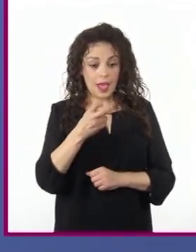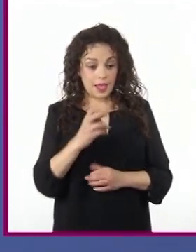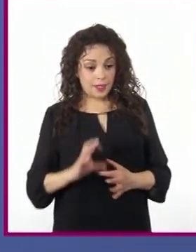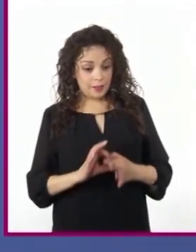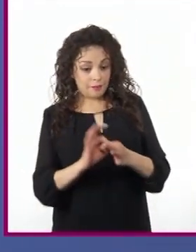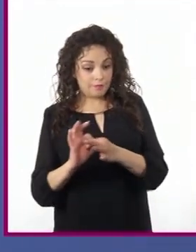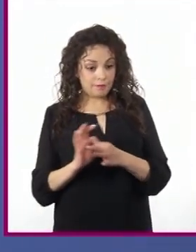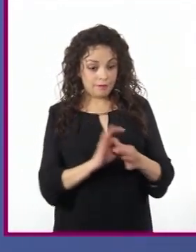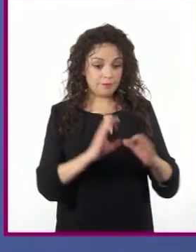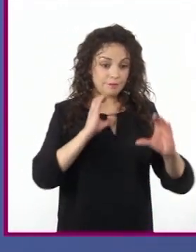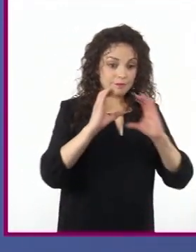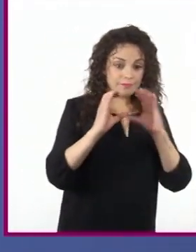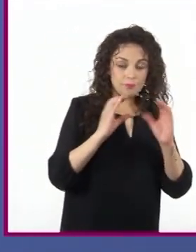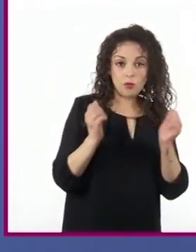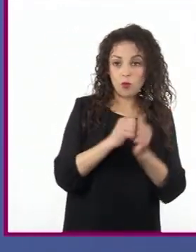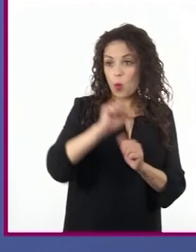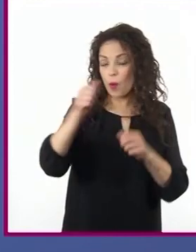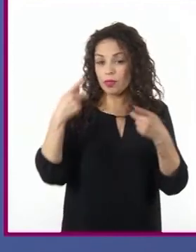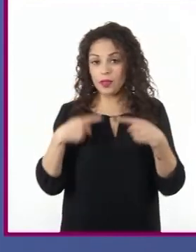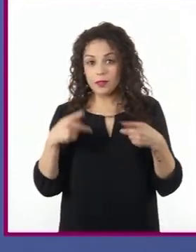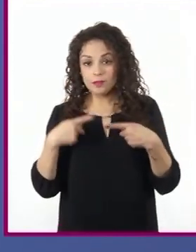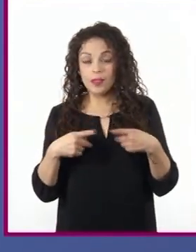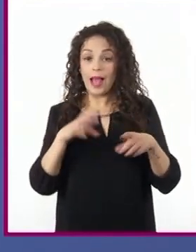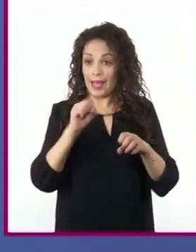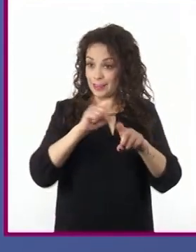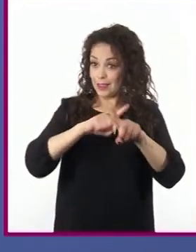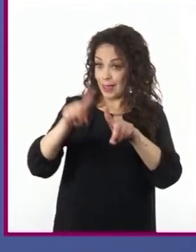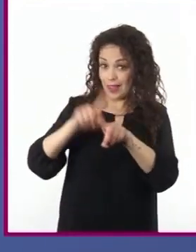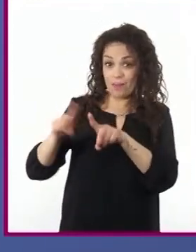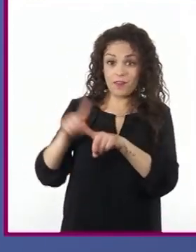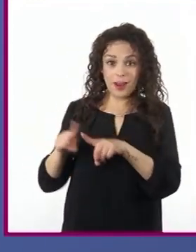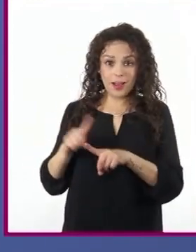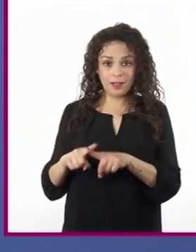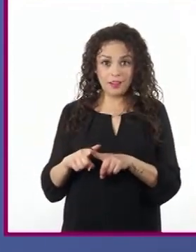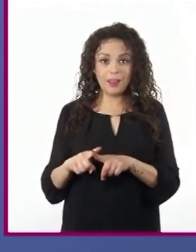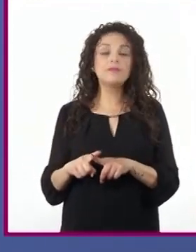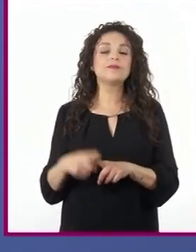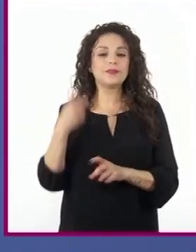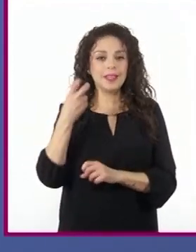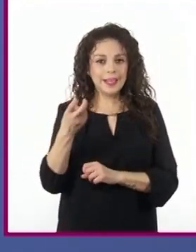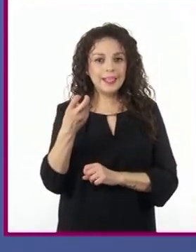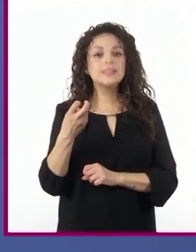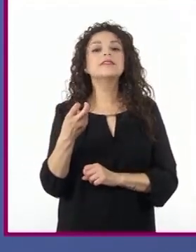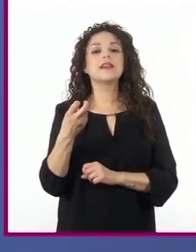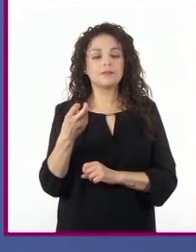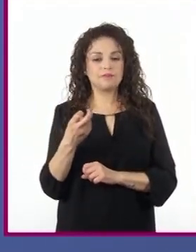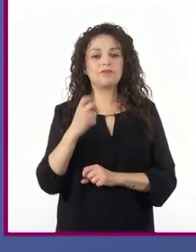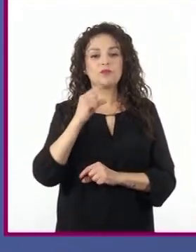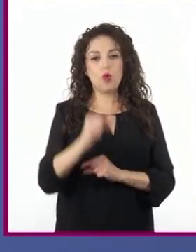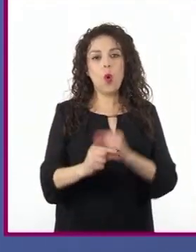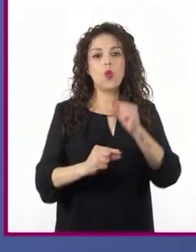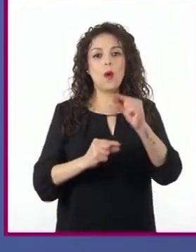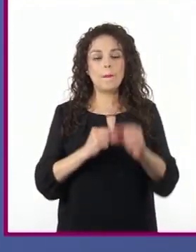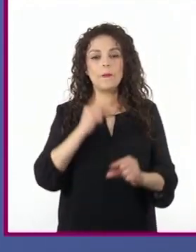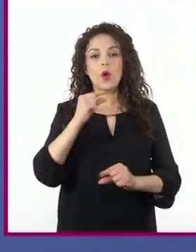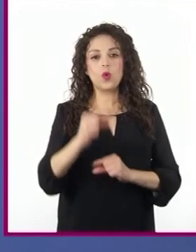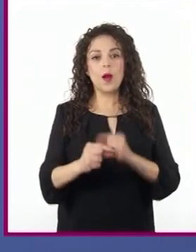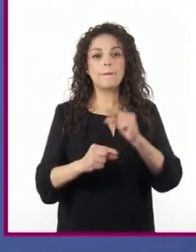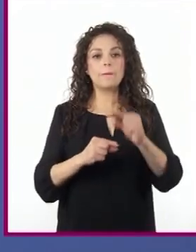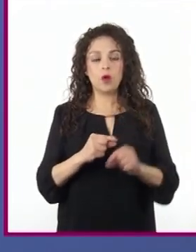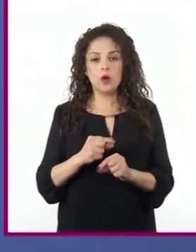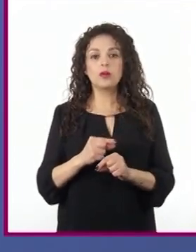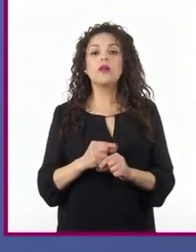que tenemos con las demás personas que son diferentes y diversas, son las que van formando la identidad de cada ser